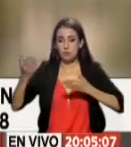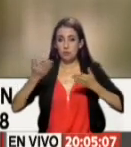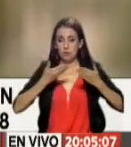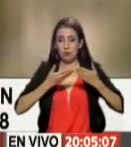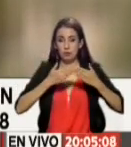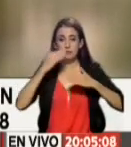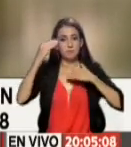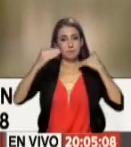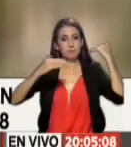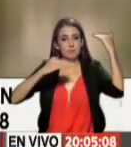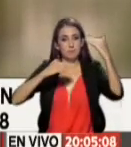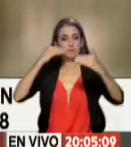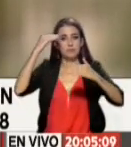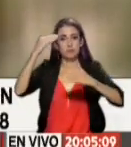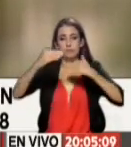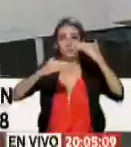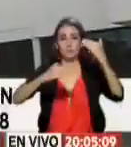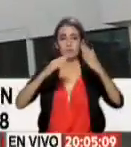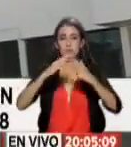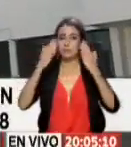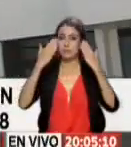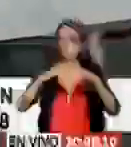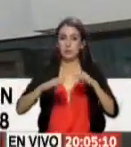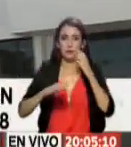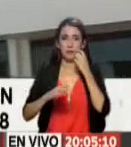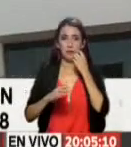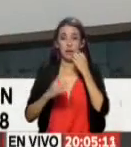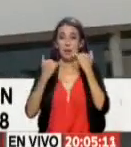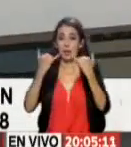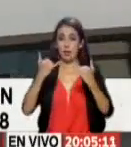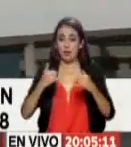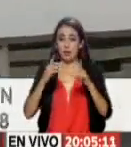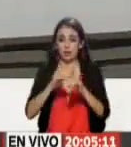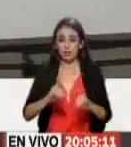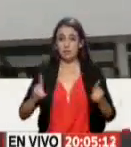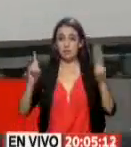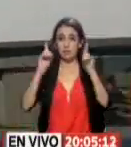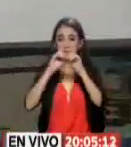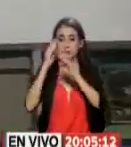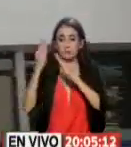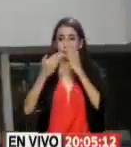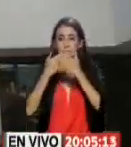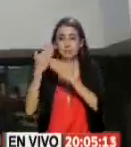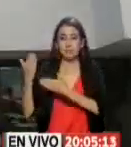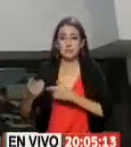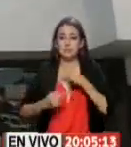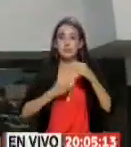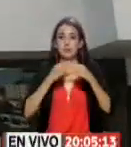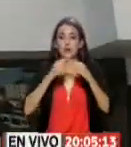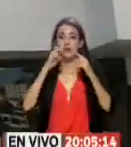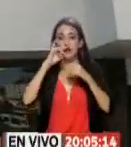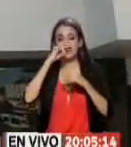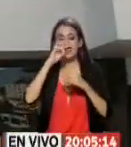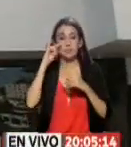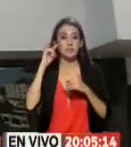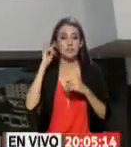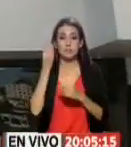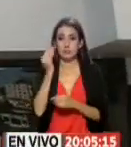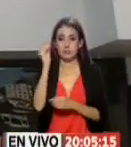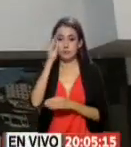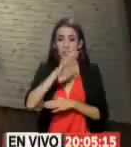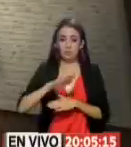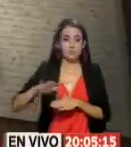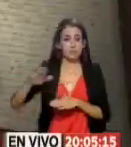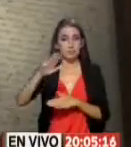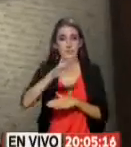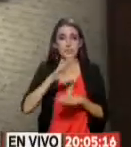van a proceder matándonos a toda la familia. Según las cifras de la Dirección Nacional de Policía Especializada para Niños, Niñas y Adolescentes,